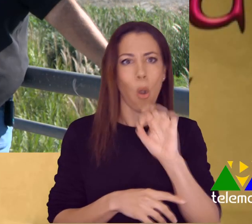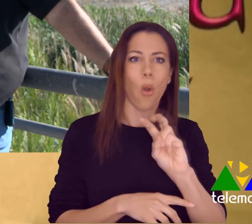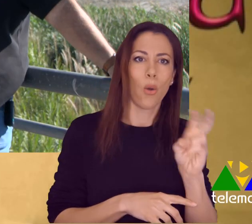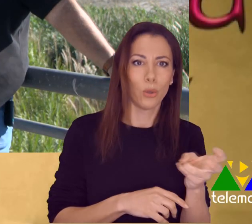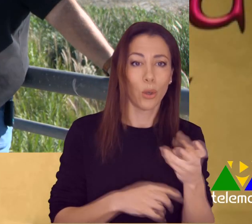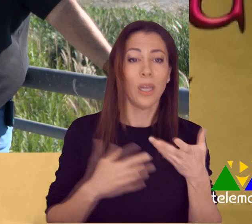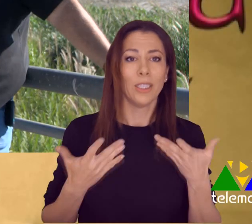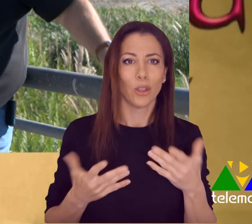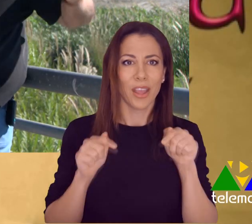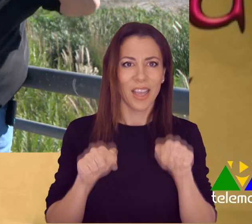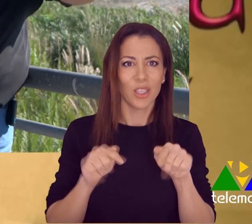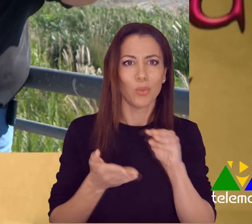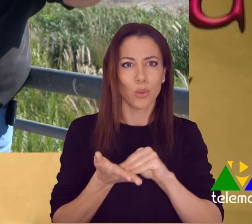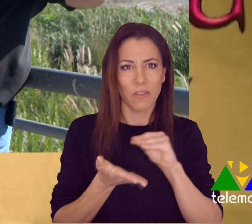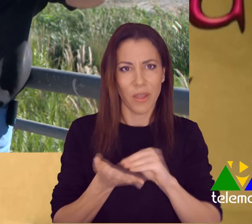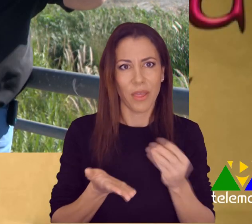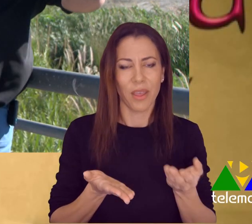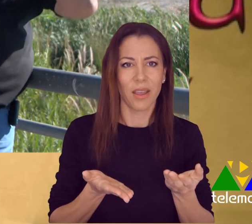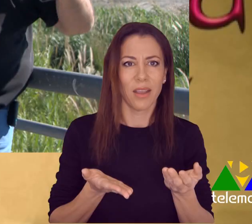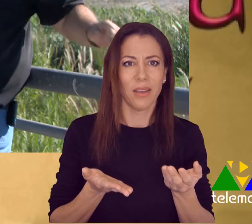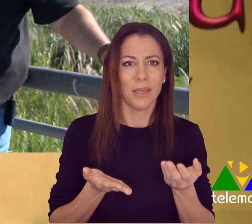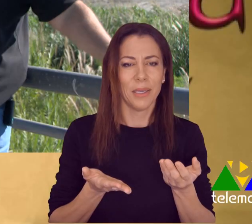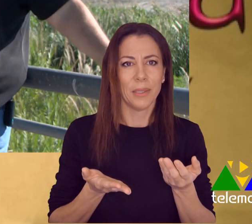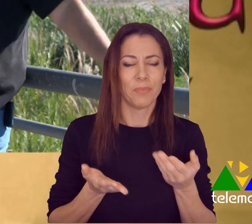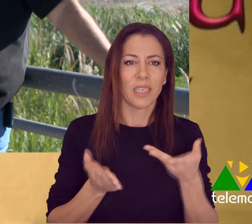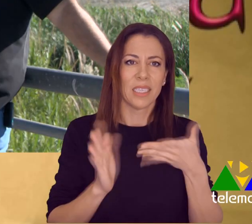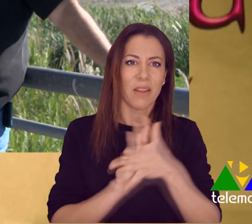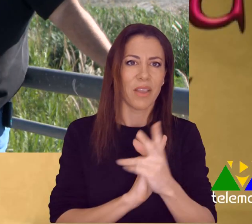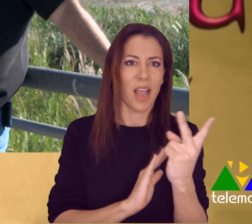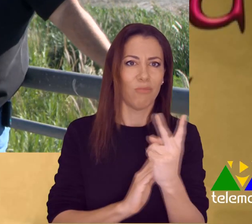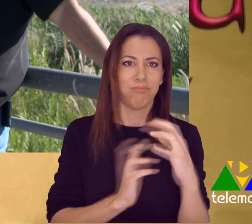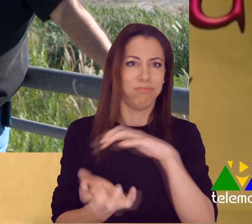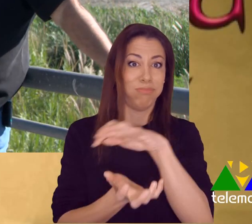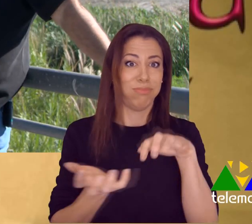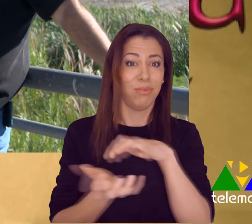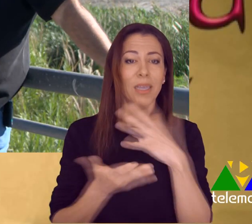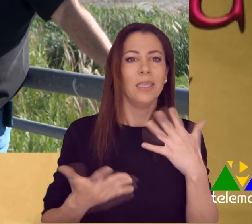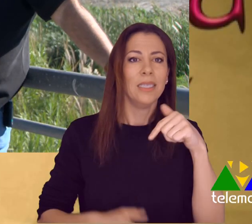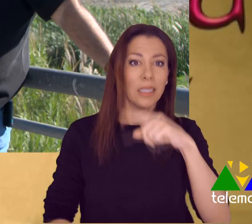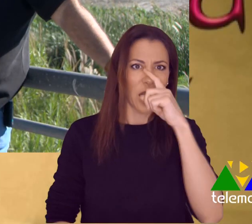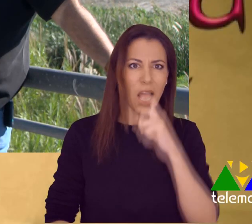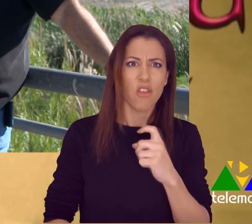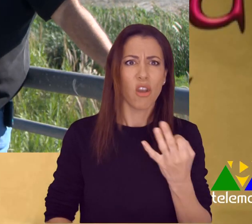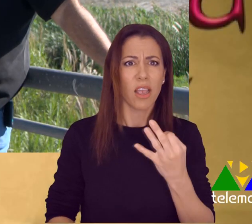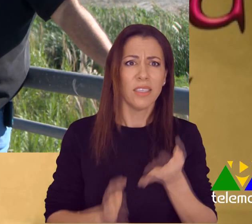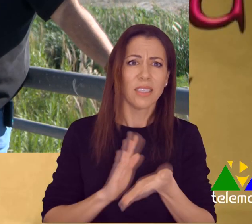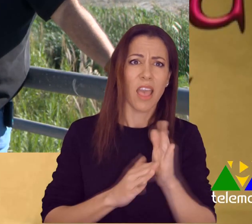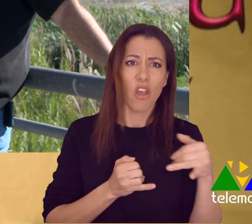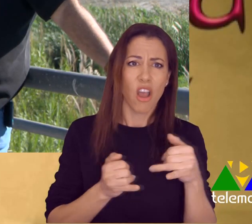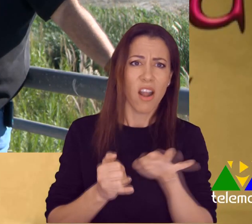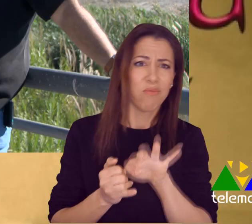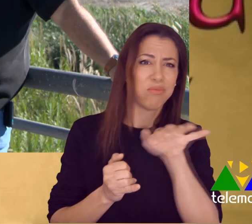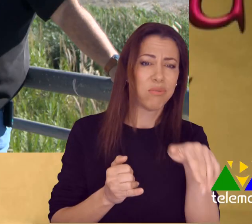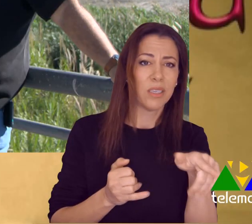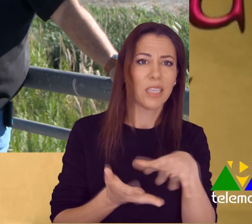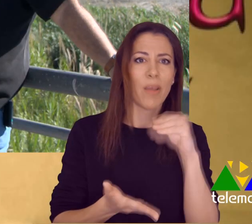otro. Y eso ocasionaba, pues evidentemente, sus pleitos. Es decir, bueno, si es que este año ha partido el río para Salobreña, los salobreñeros sacaban